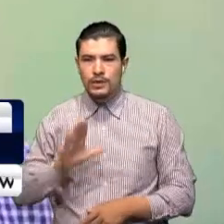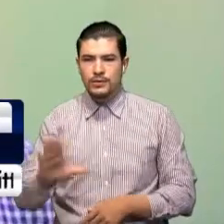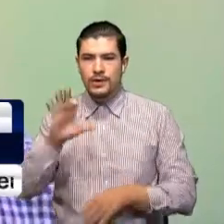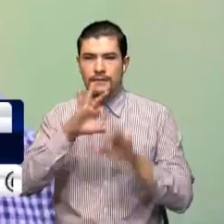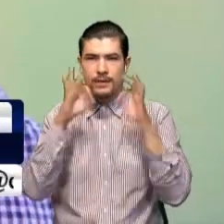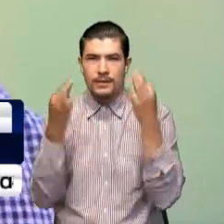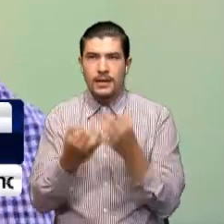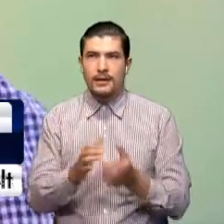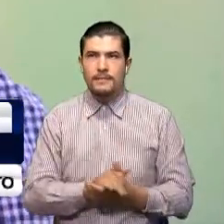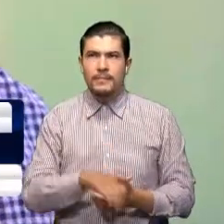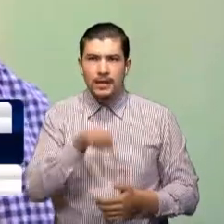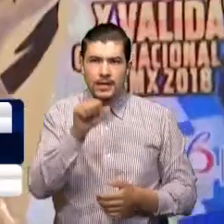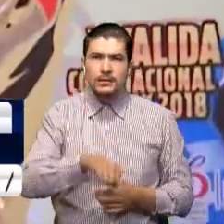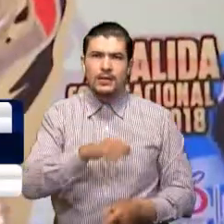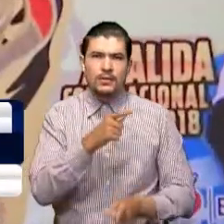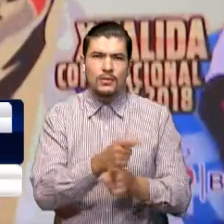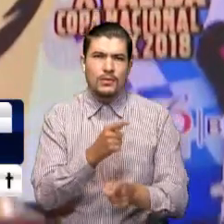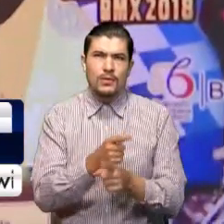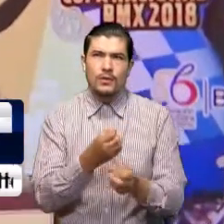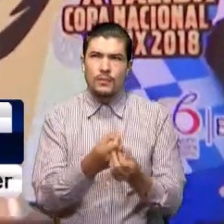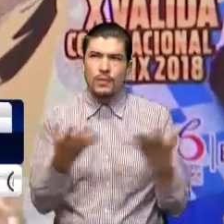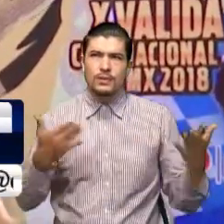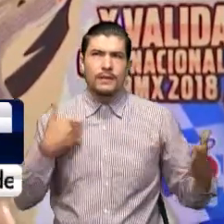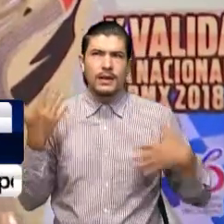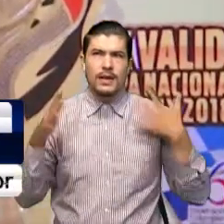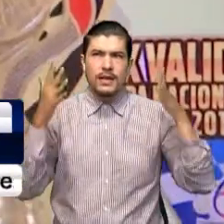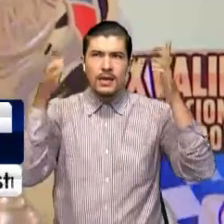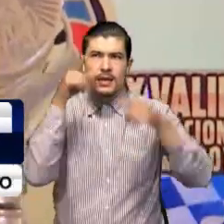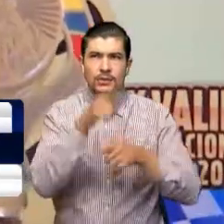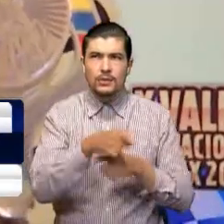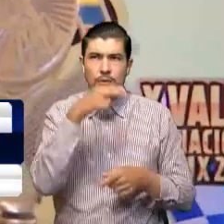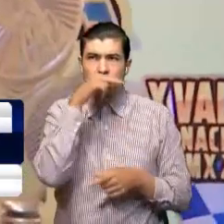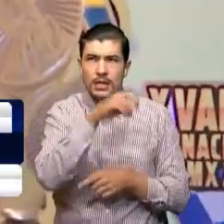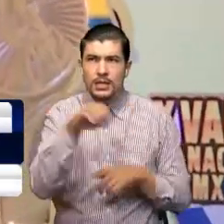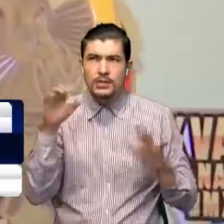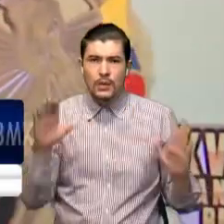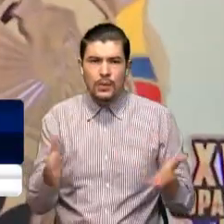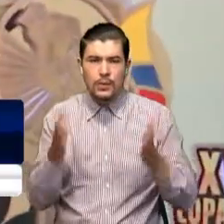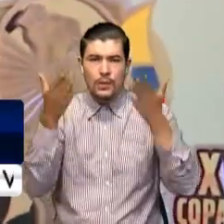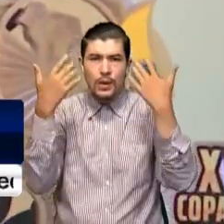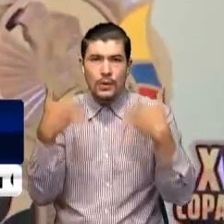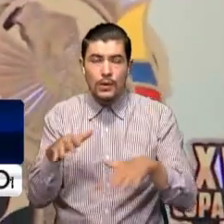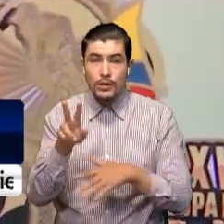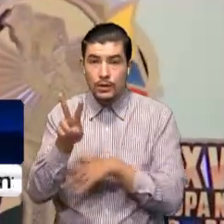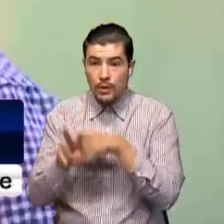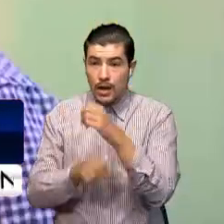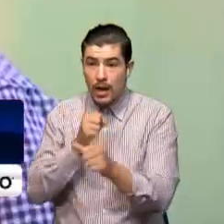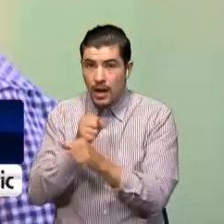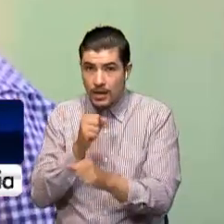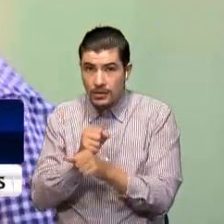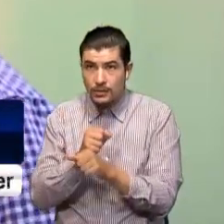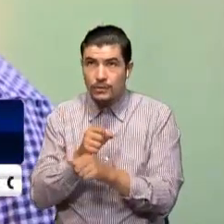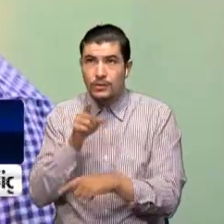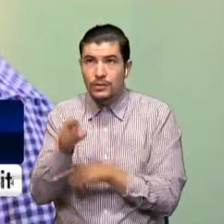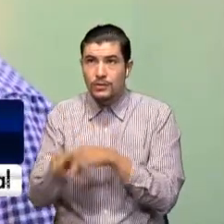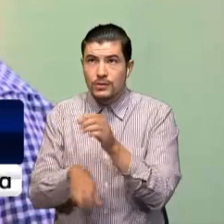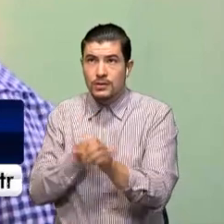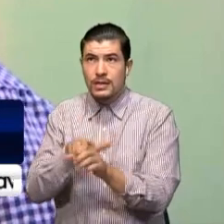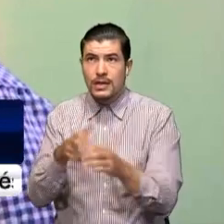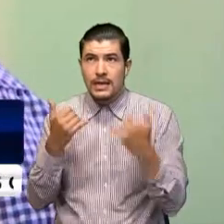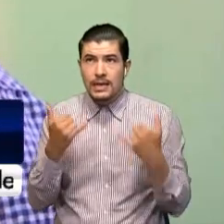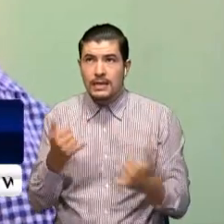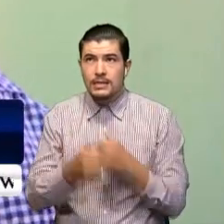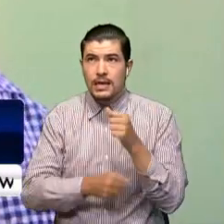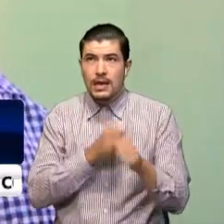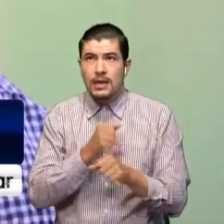no puede mucha felicidad este es un niño que es muy emprendedor ya lleva dos años y por lo menos este año